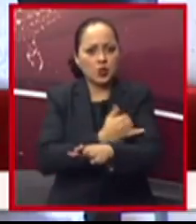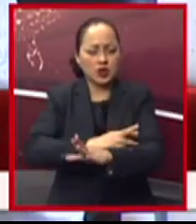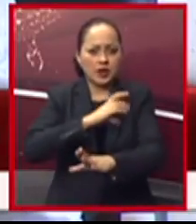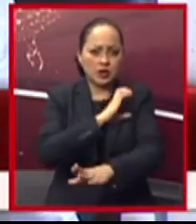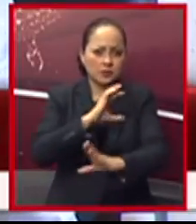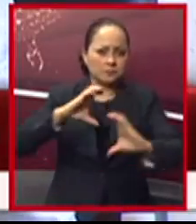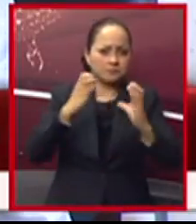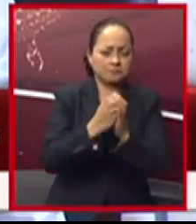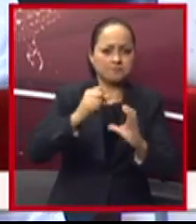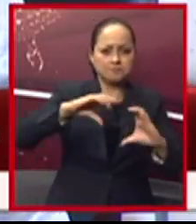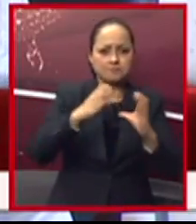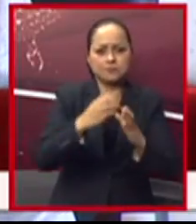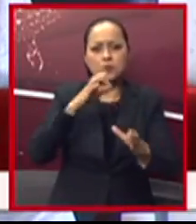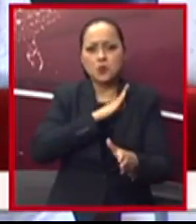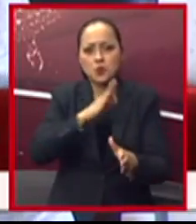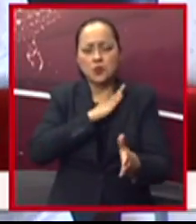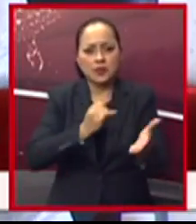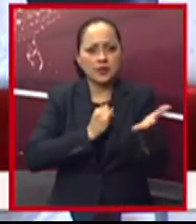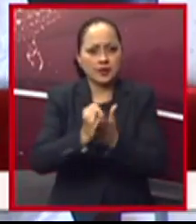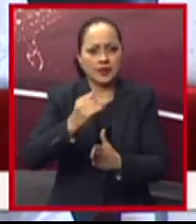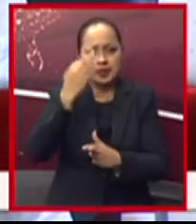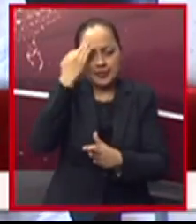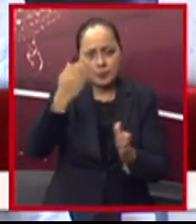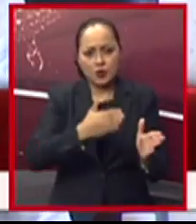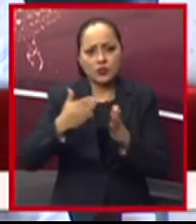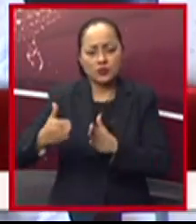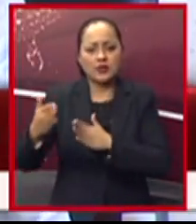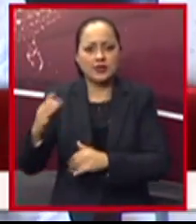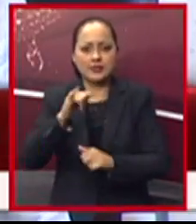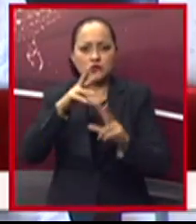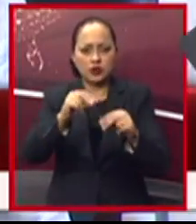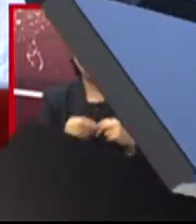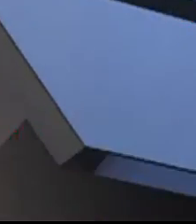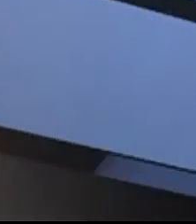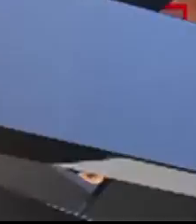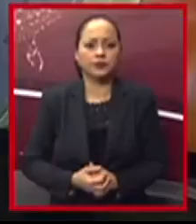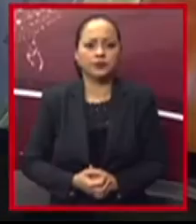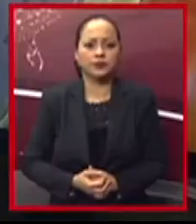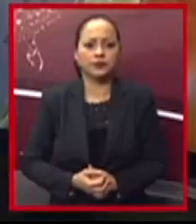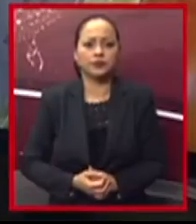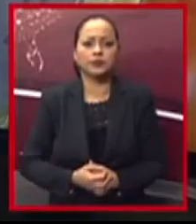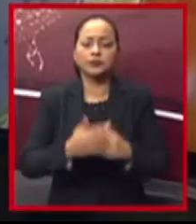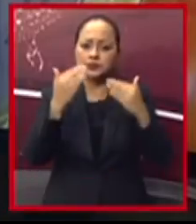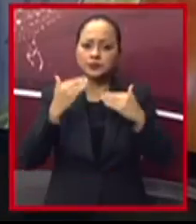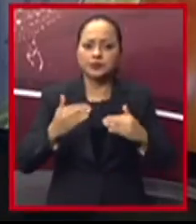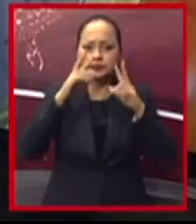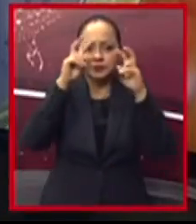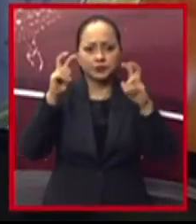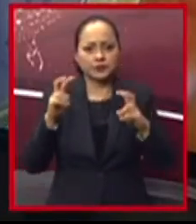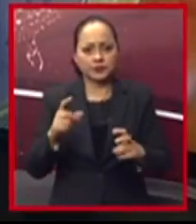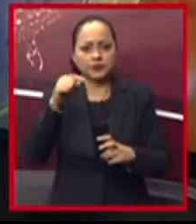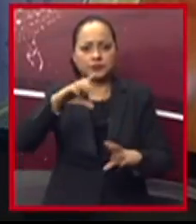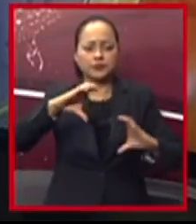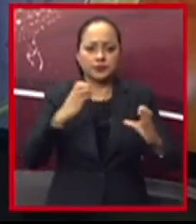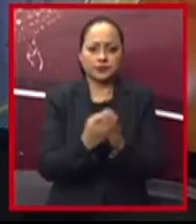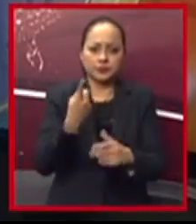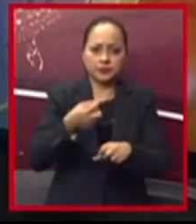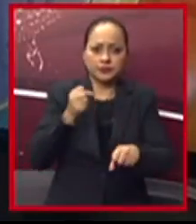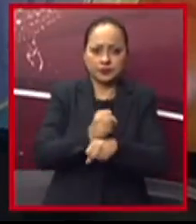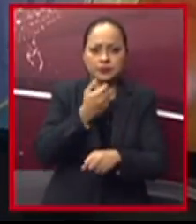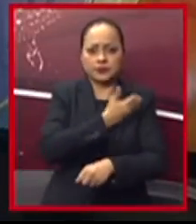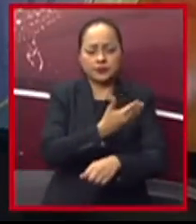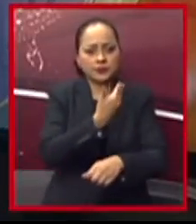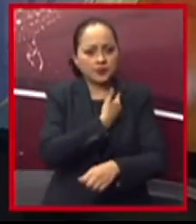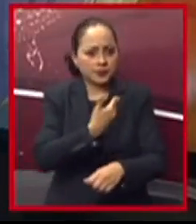para determinar si se realiza o no un periodo extraordinario. En otros trabajos realizados esta semana, el presidente de la